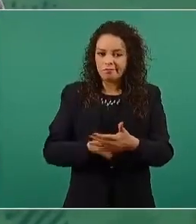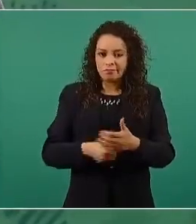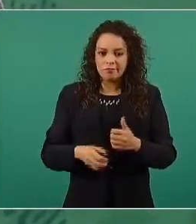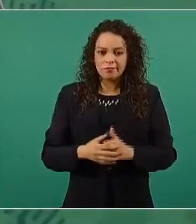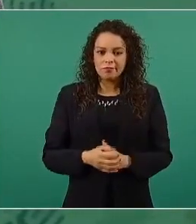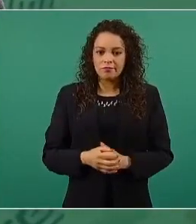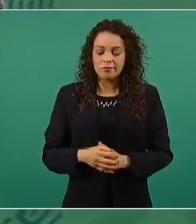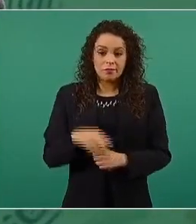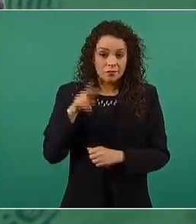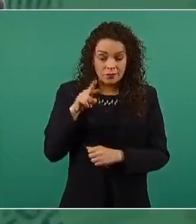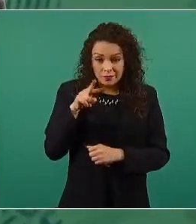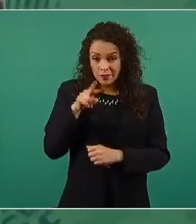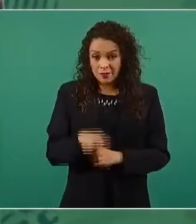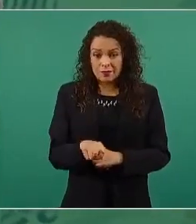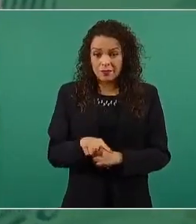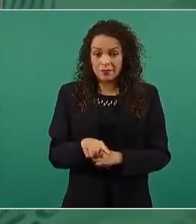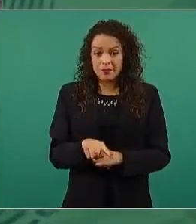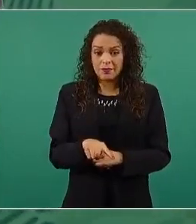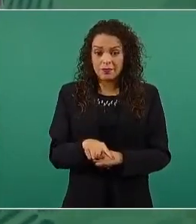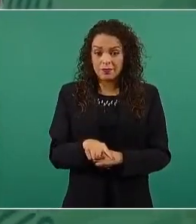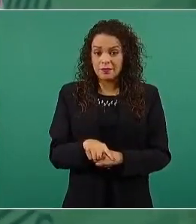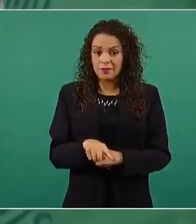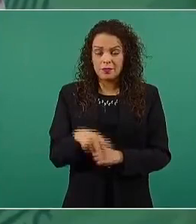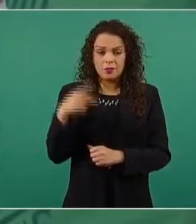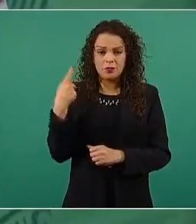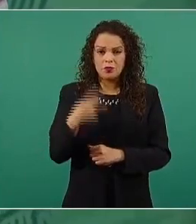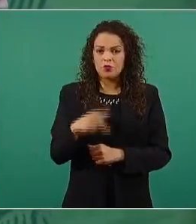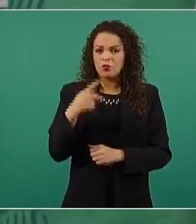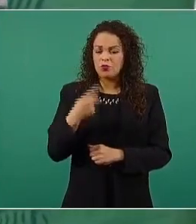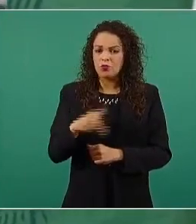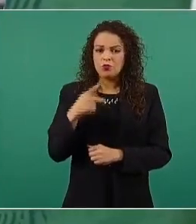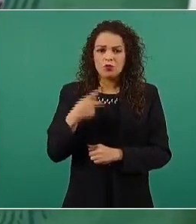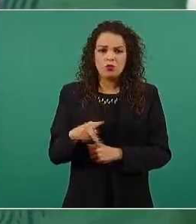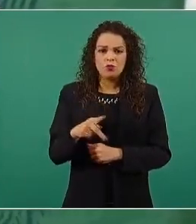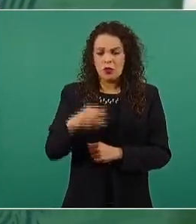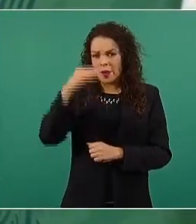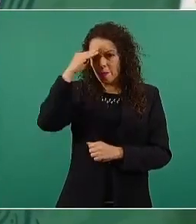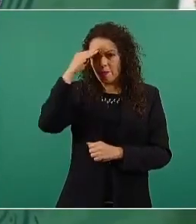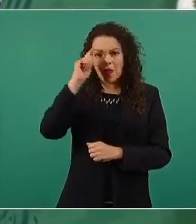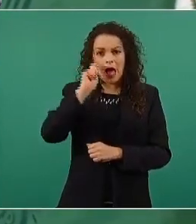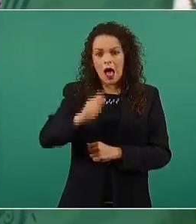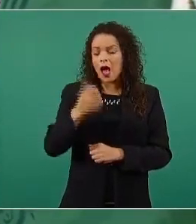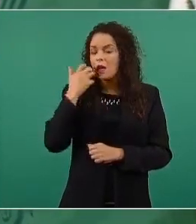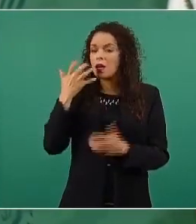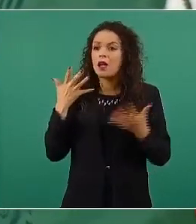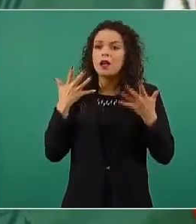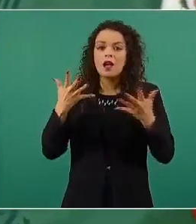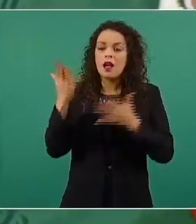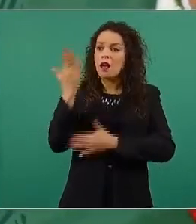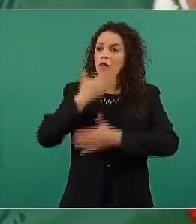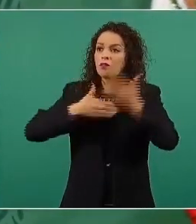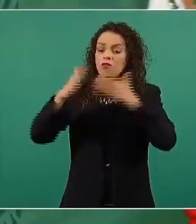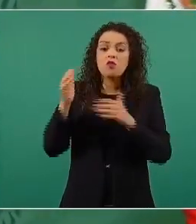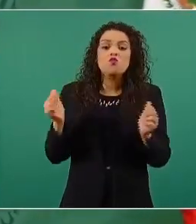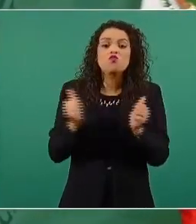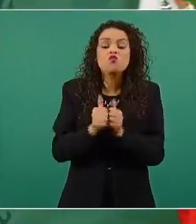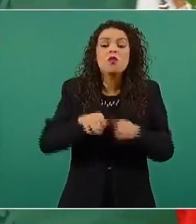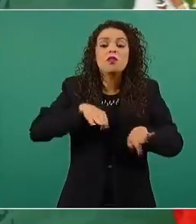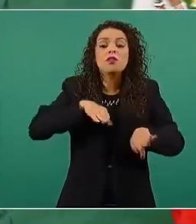un trabajador innato que busca el progreso, que